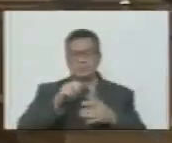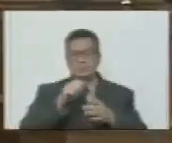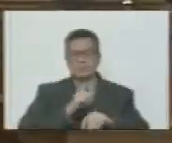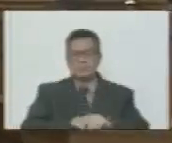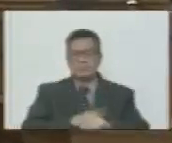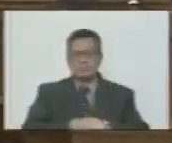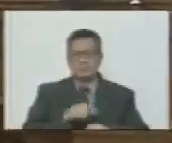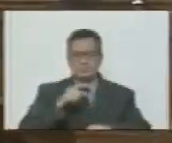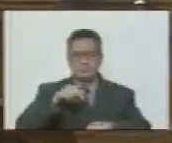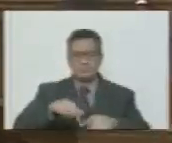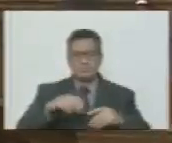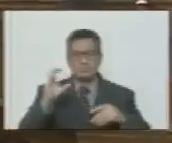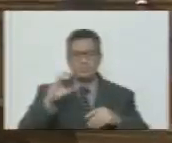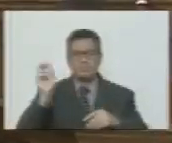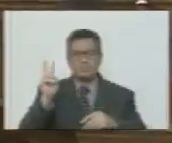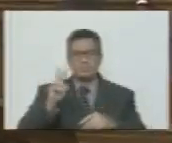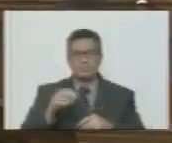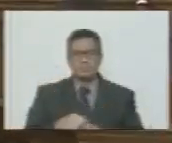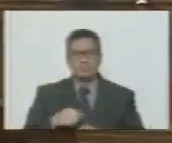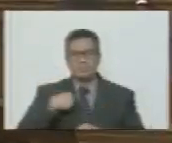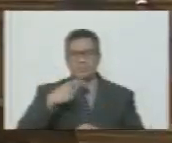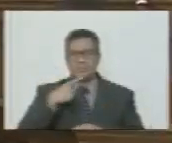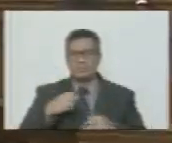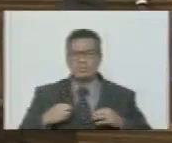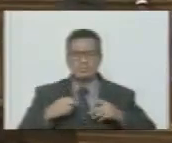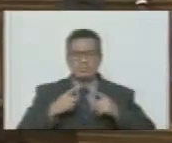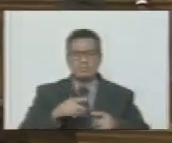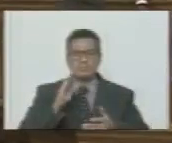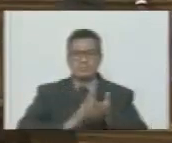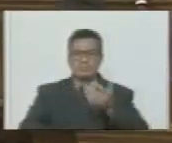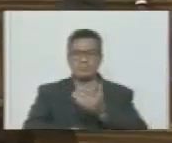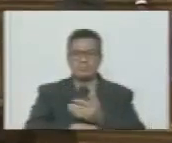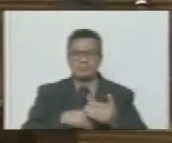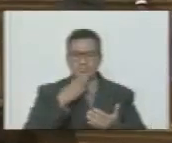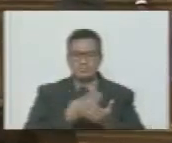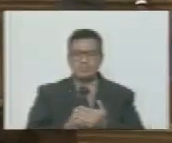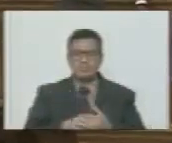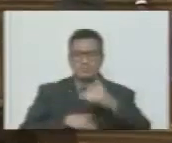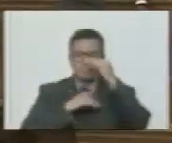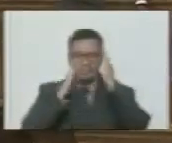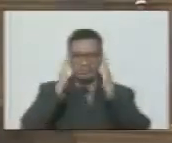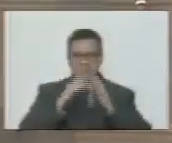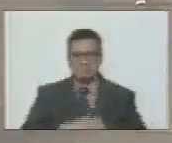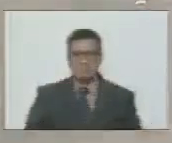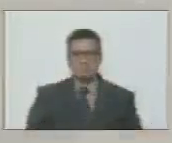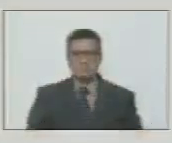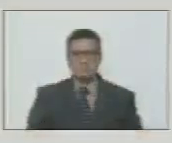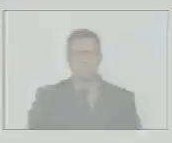2:13, hora local en Caracas, Venezuela. De esta manera despedimos esta transmisión.